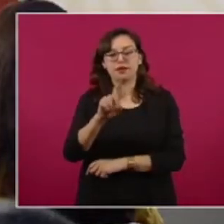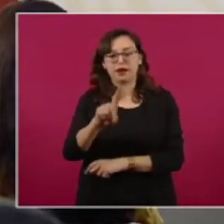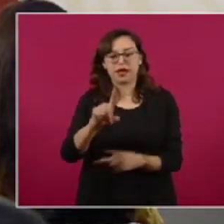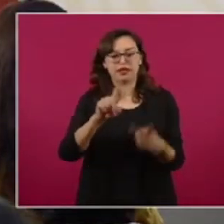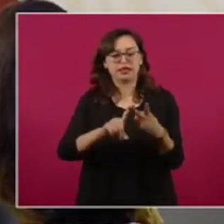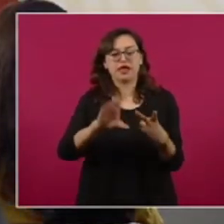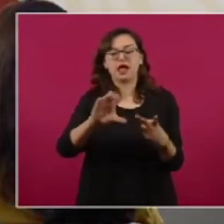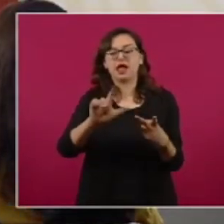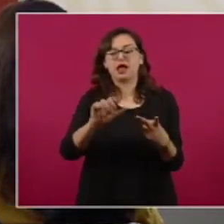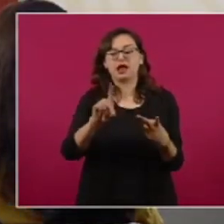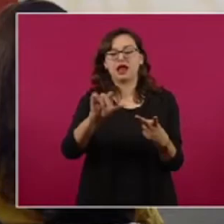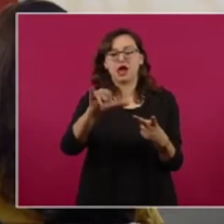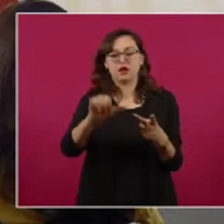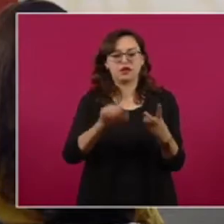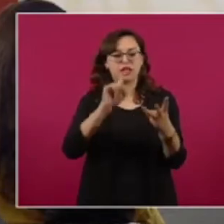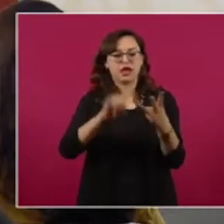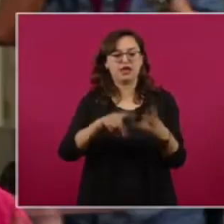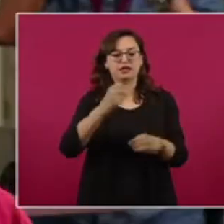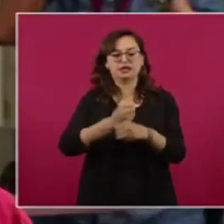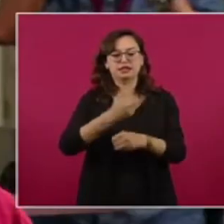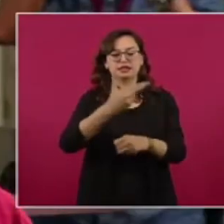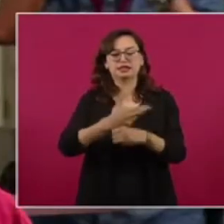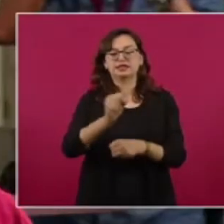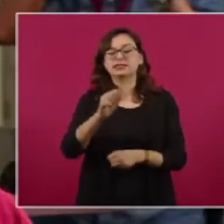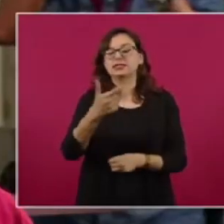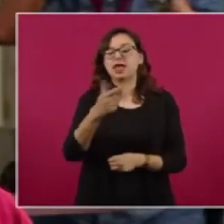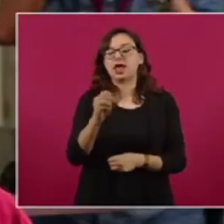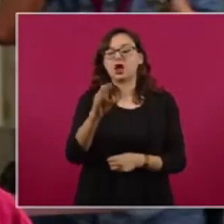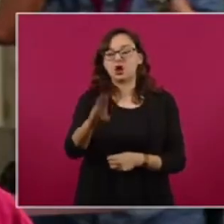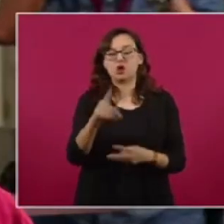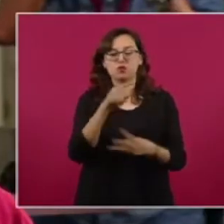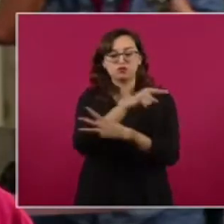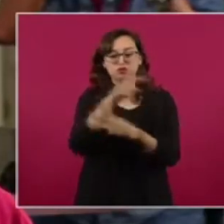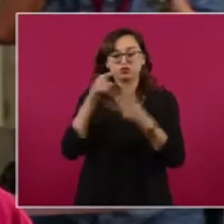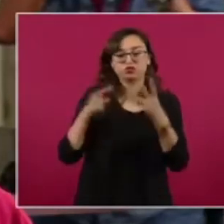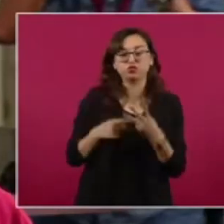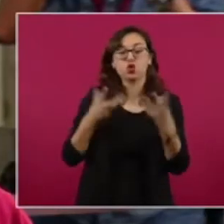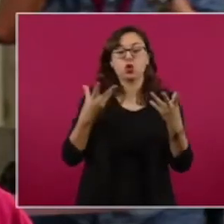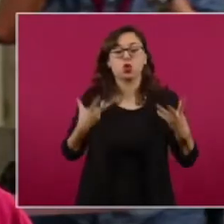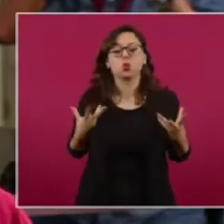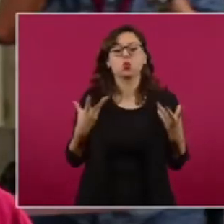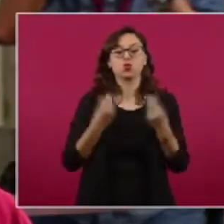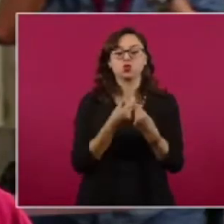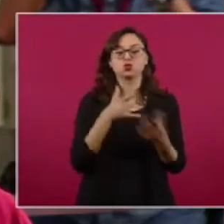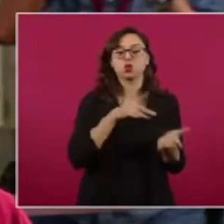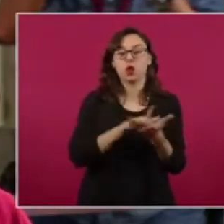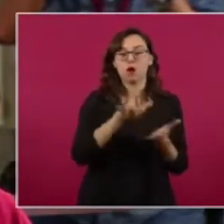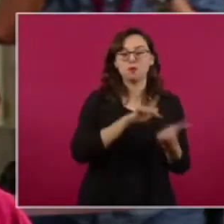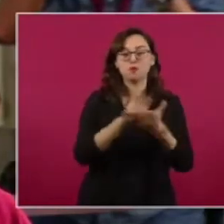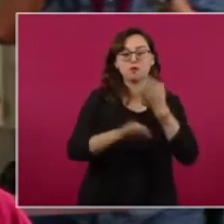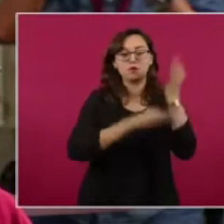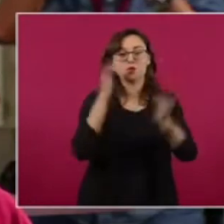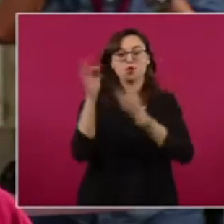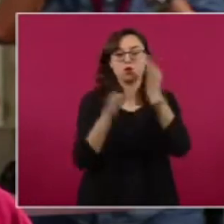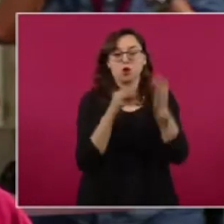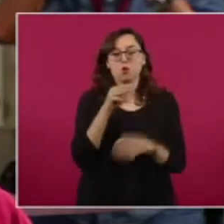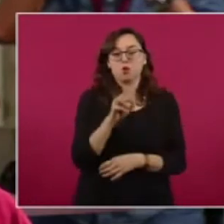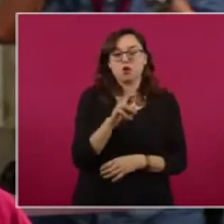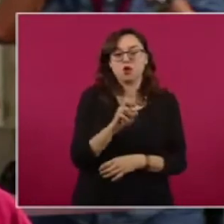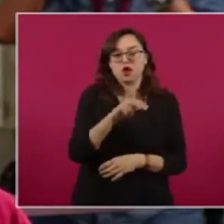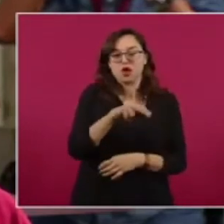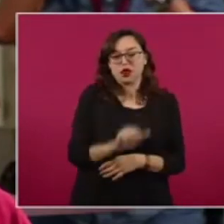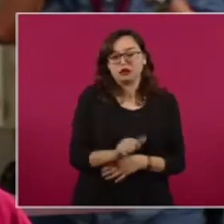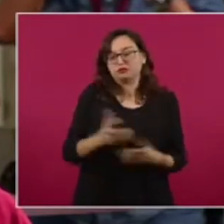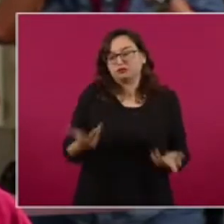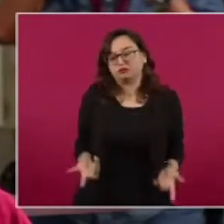secretario de Gobernación Adán Augusto por participar en actos de campaña apoyando a los candidatos de Morena, alegando de que